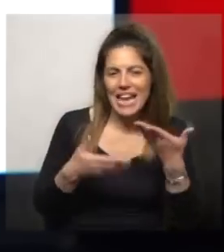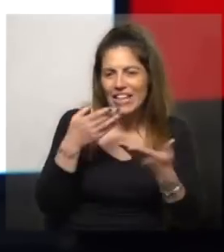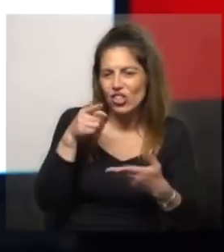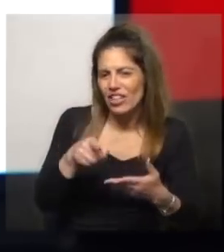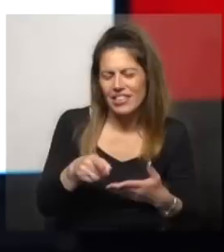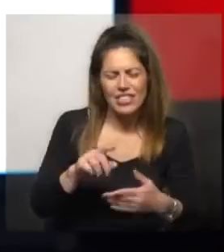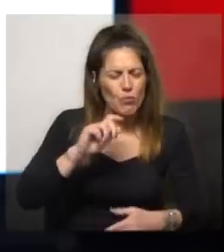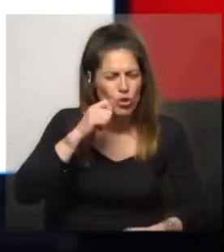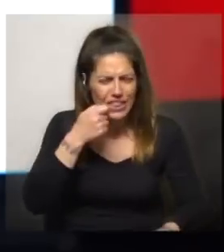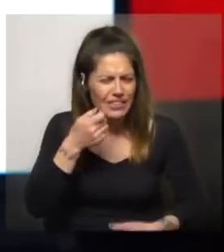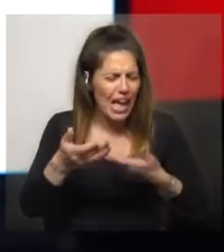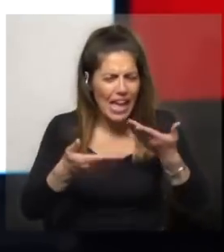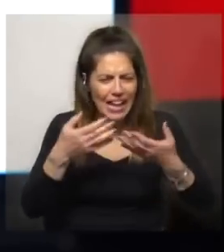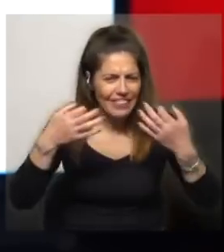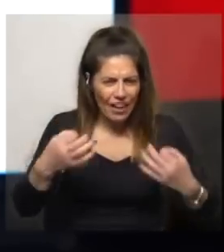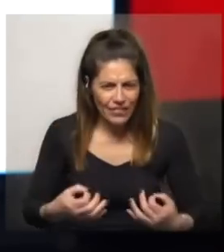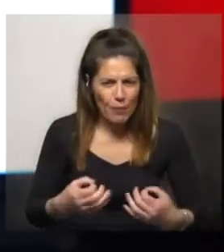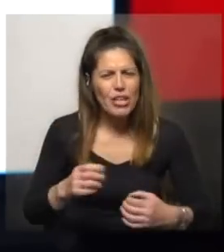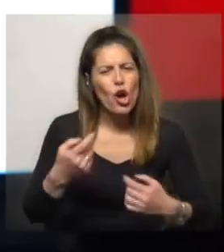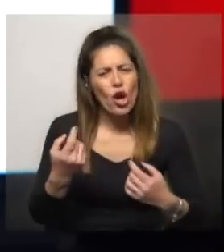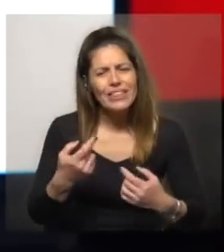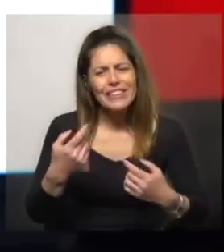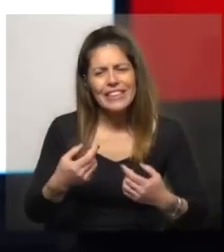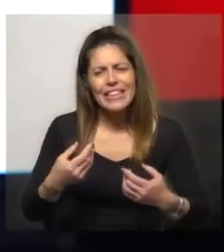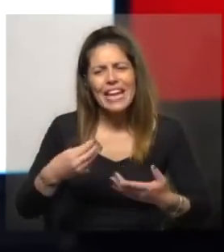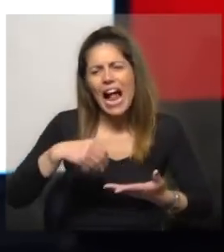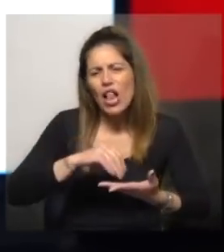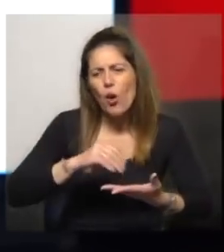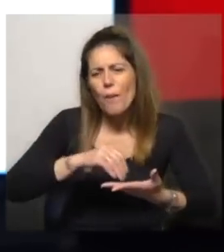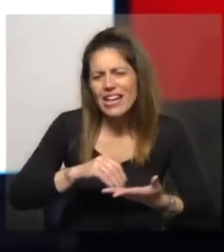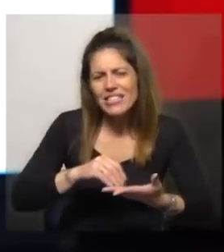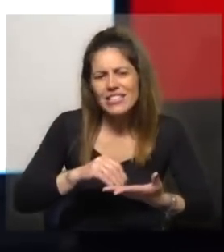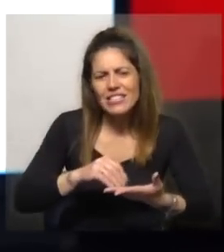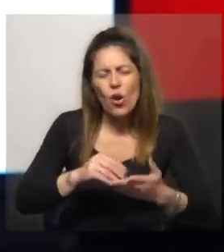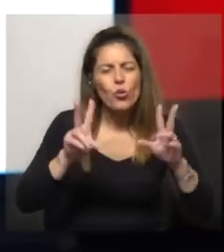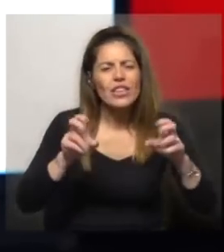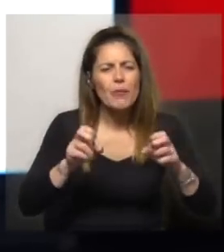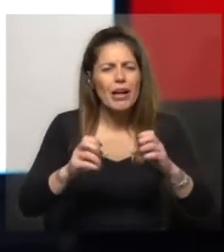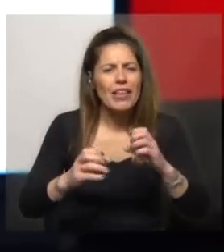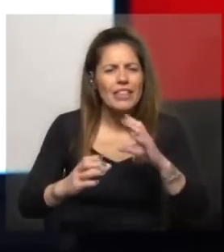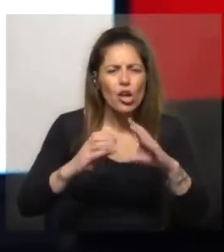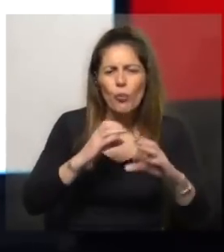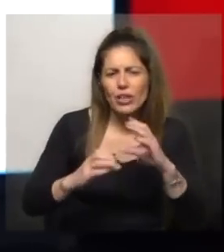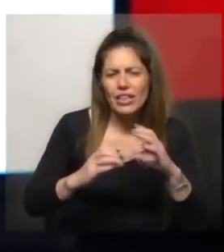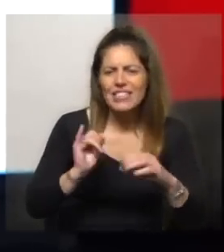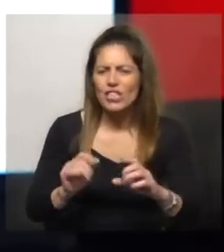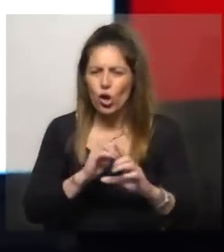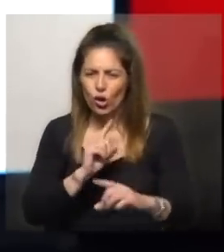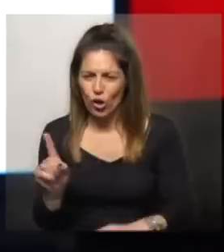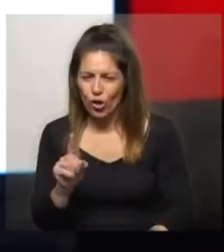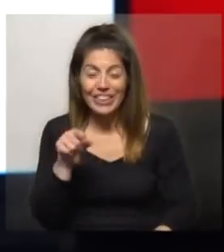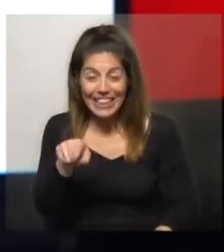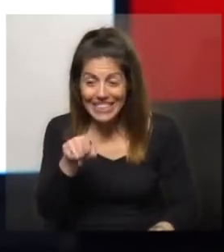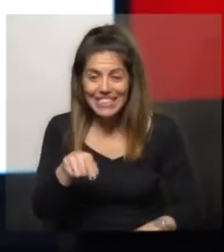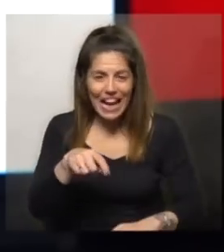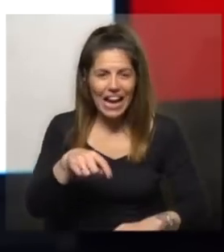muy lindas y además Canta muy bien y pero tiene esa otra cosa que lo decía camarones la cuestión es comunicada o no comunica Diana arriba